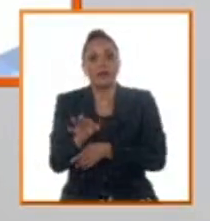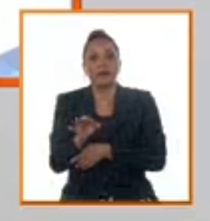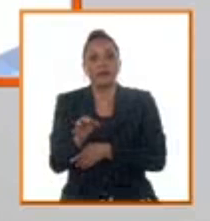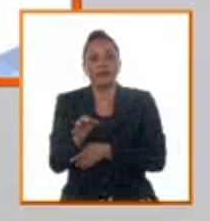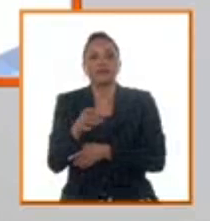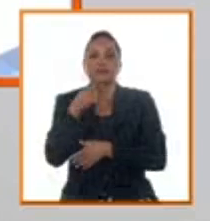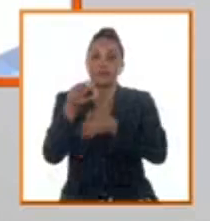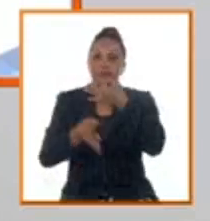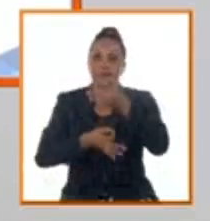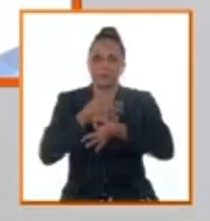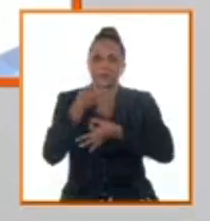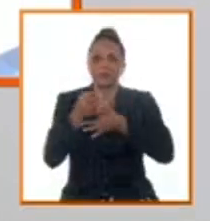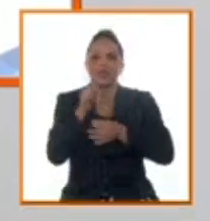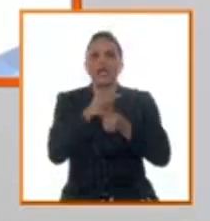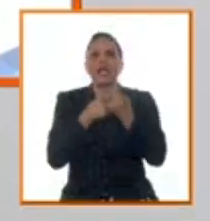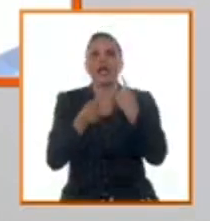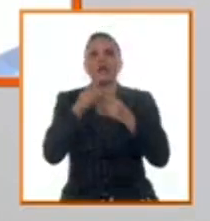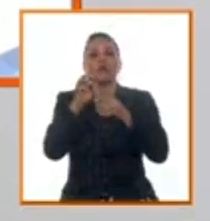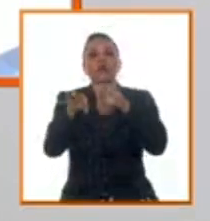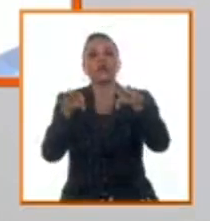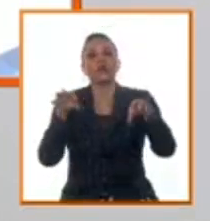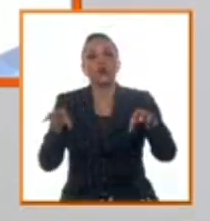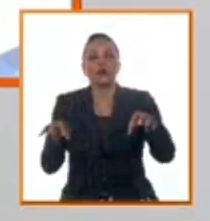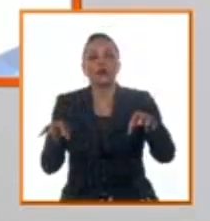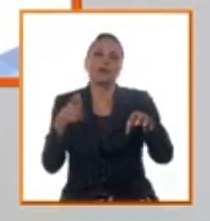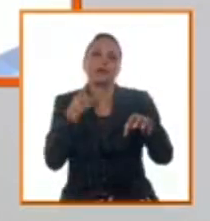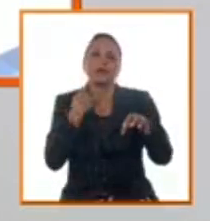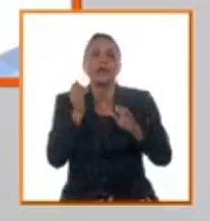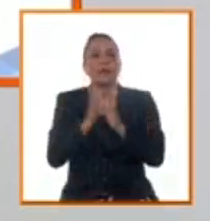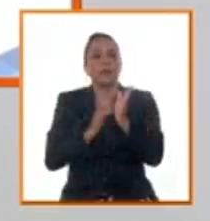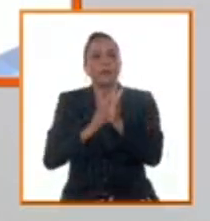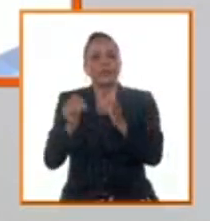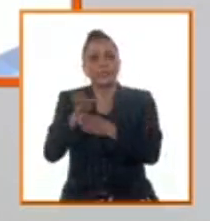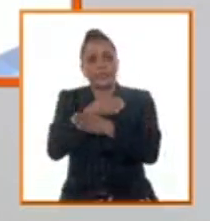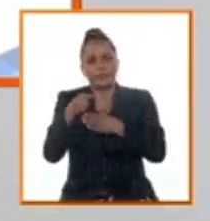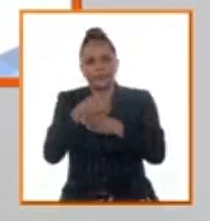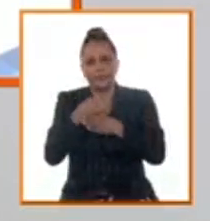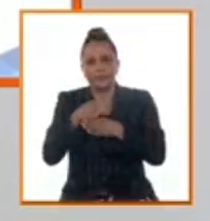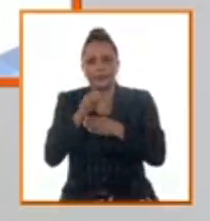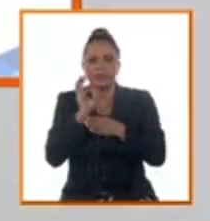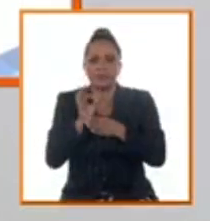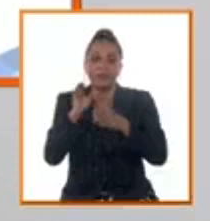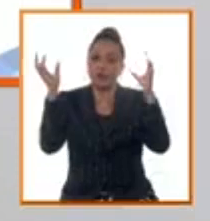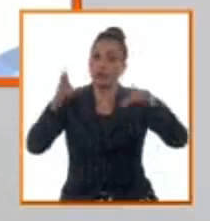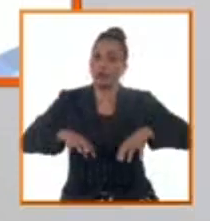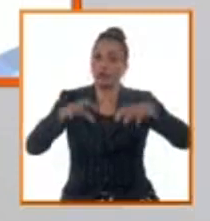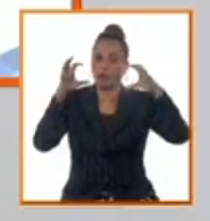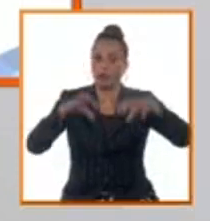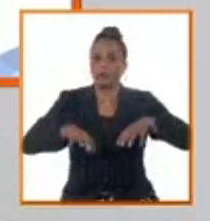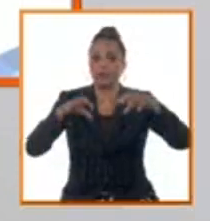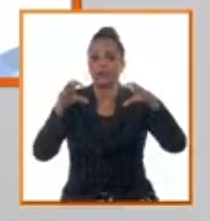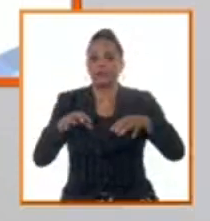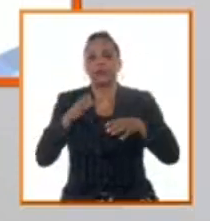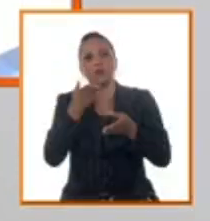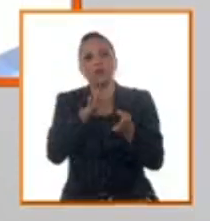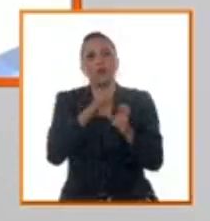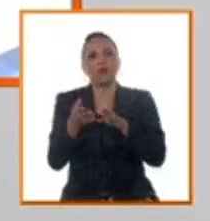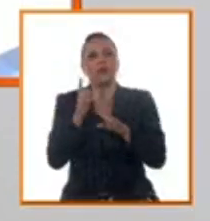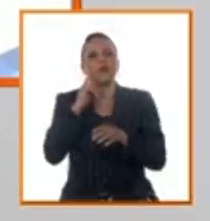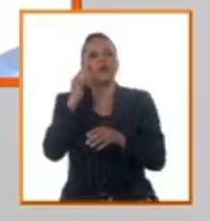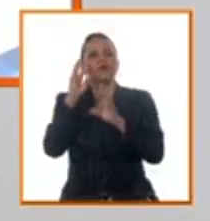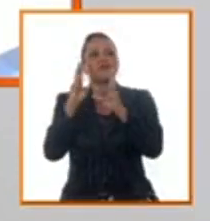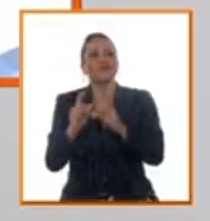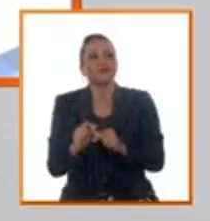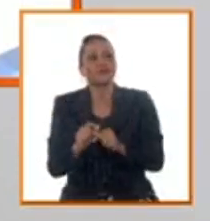puntuales, excepcionales, en determinadas estaciones, bueno, eso tiene una probabilidad, en un evento de este tipo de fuertes lluvias, una probabilidad elevada. Pero que ya